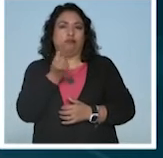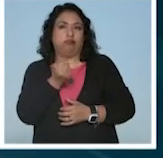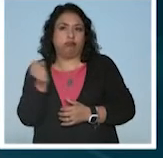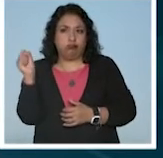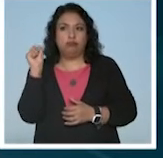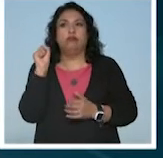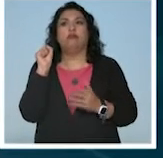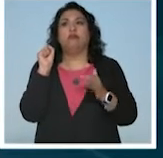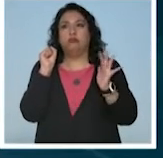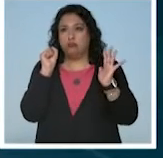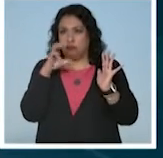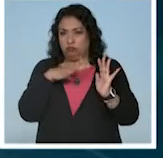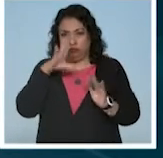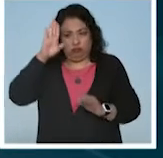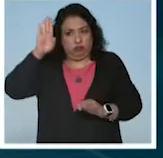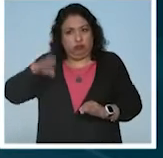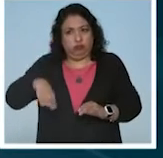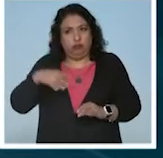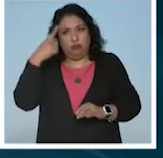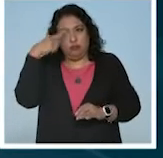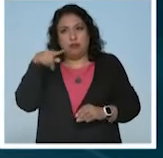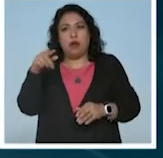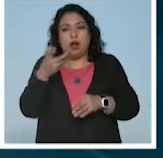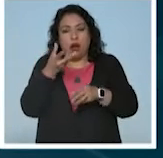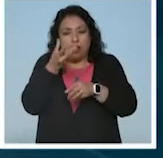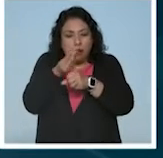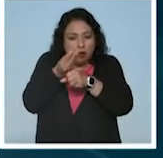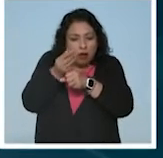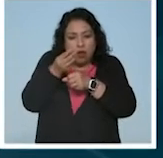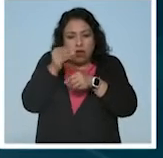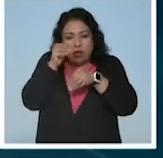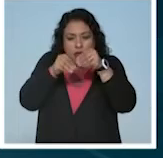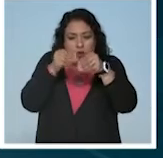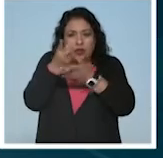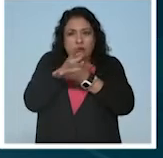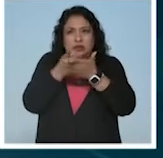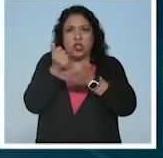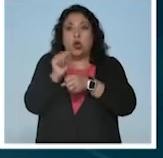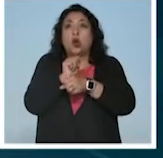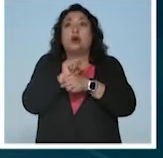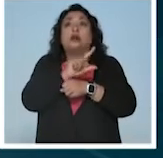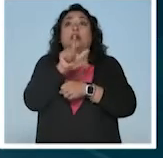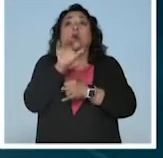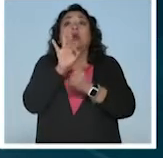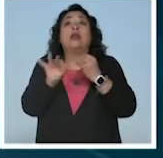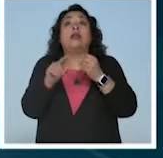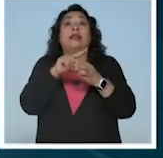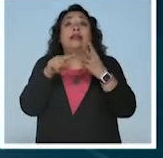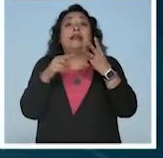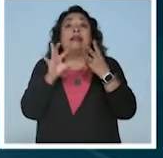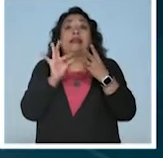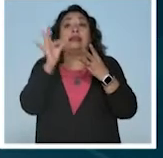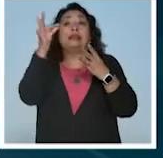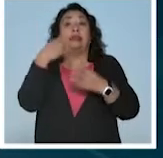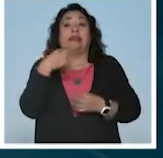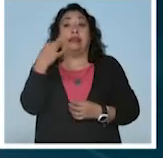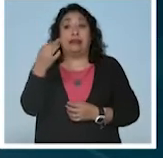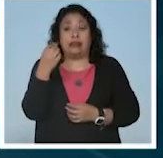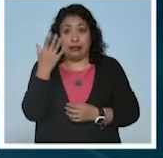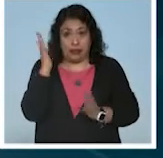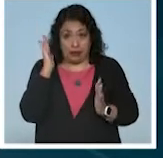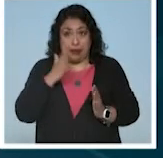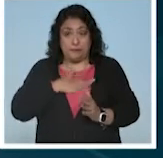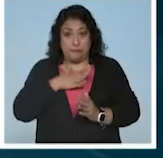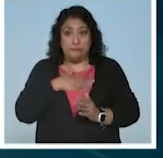sí tenía talento para la tradición automotriz y resulta que termine dentro de los tres finalistas ya hicimos